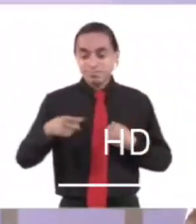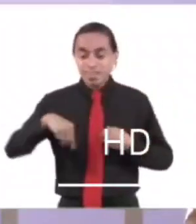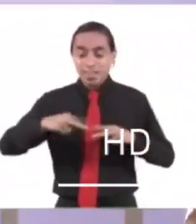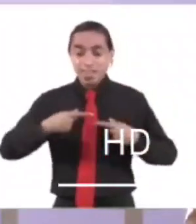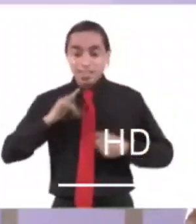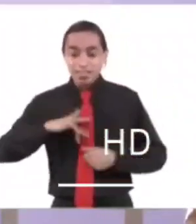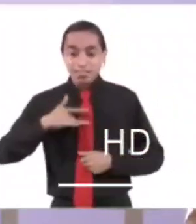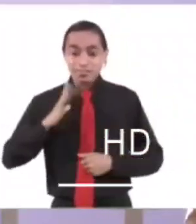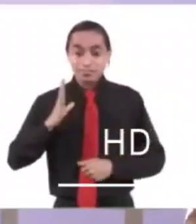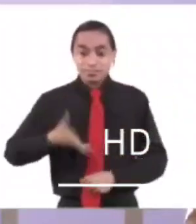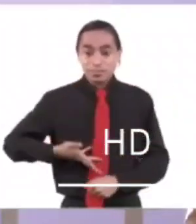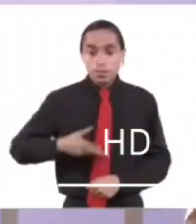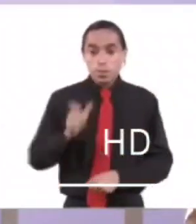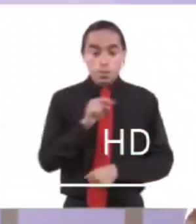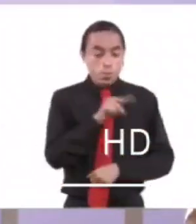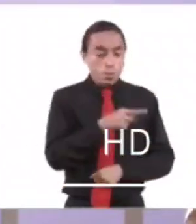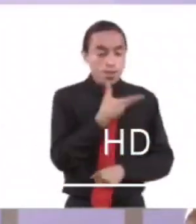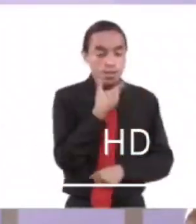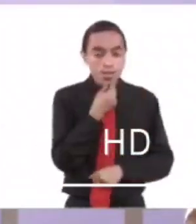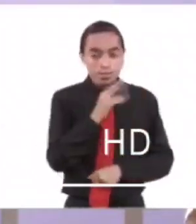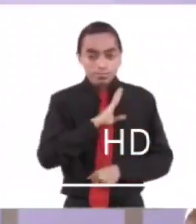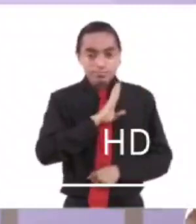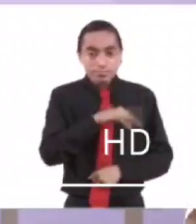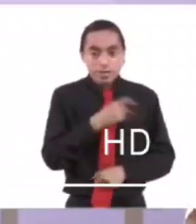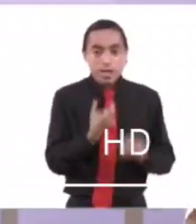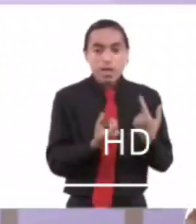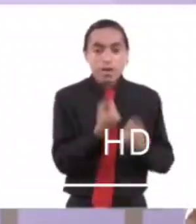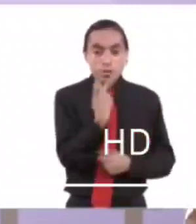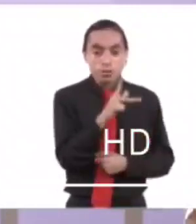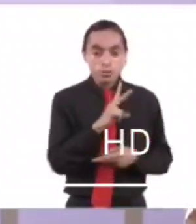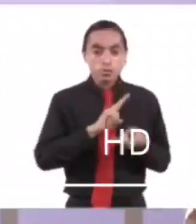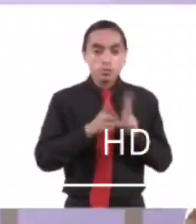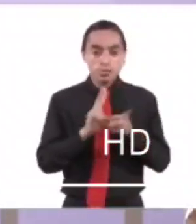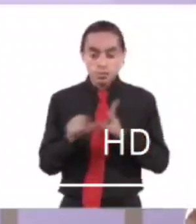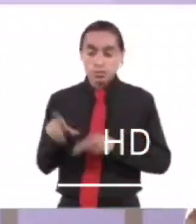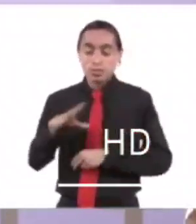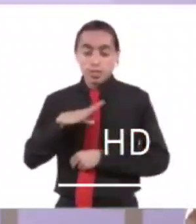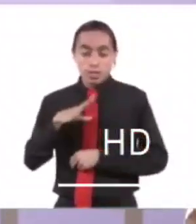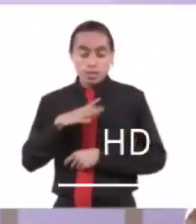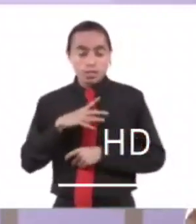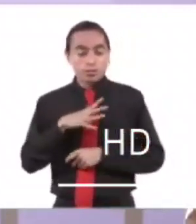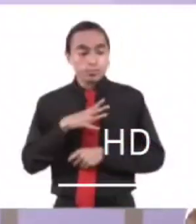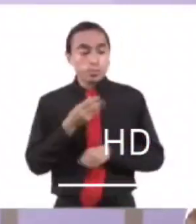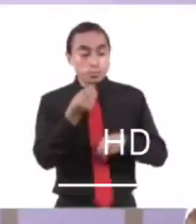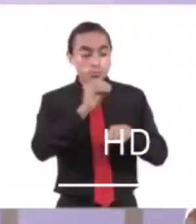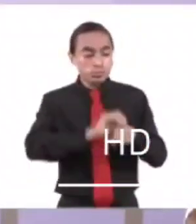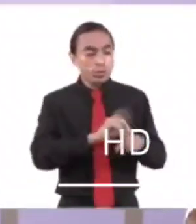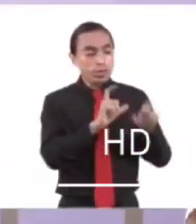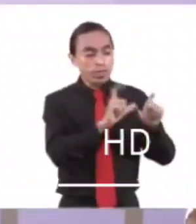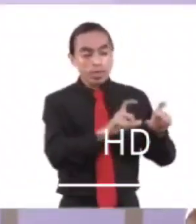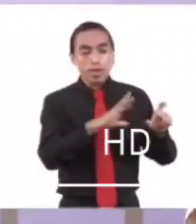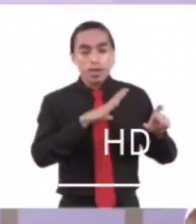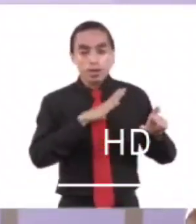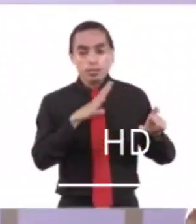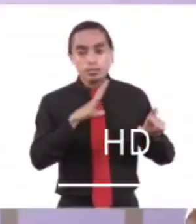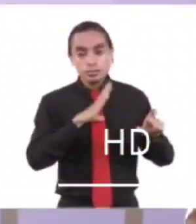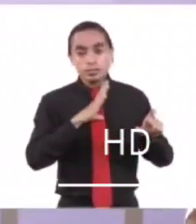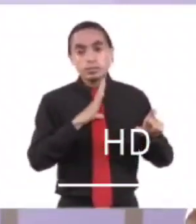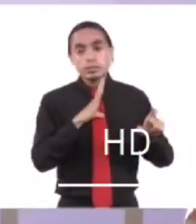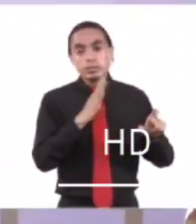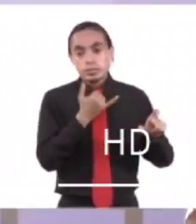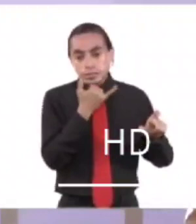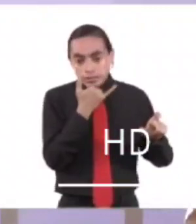el escritor, algunos de sus vecinos colocaron numerosos mensajes de condolencia en la fachada de su